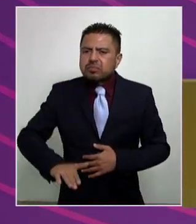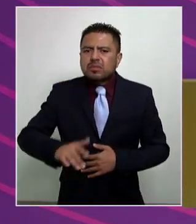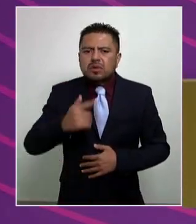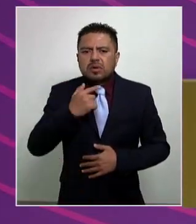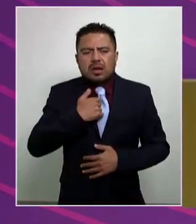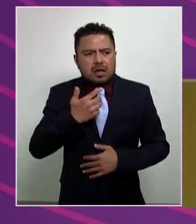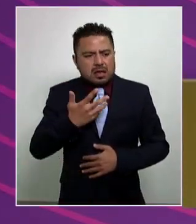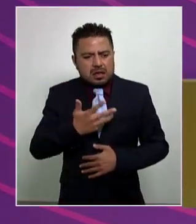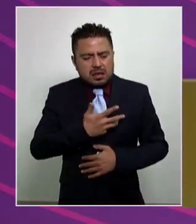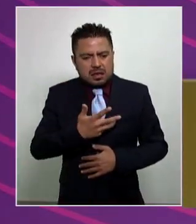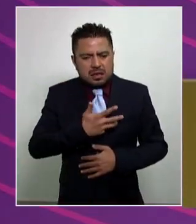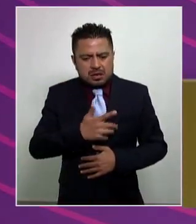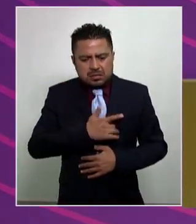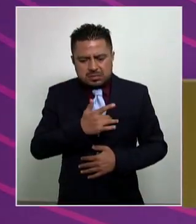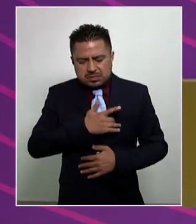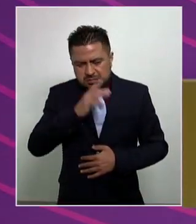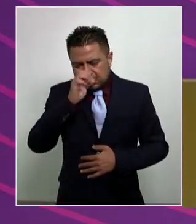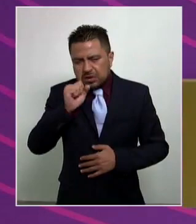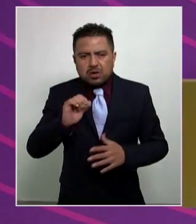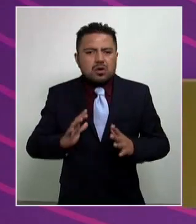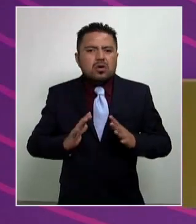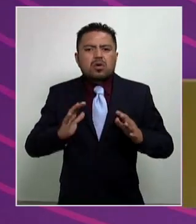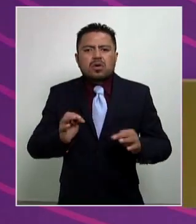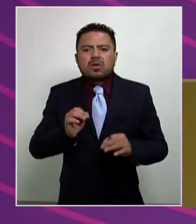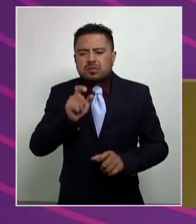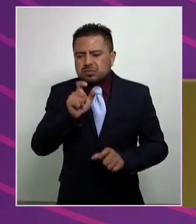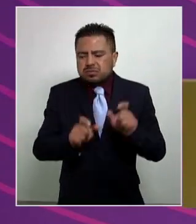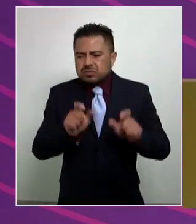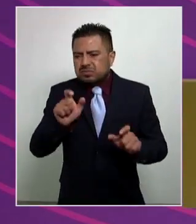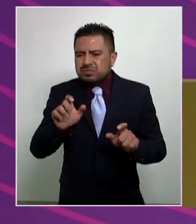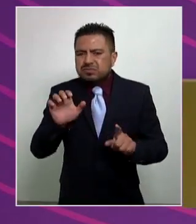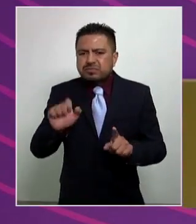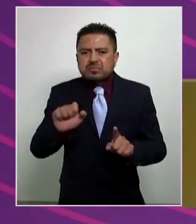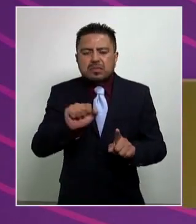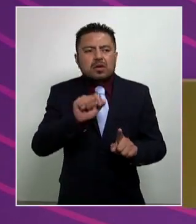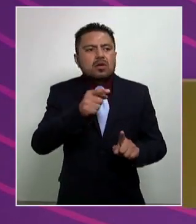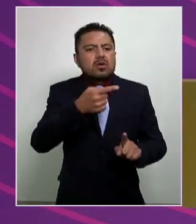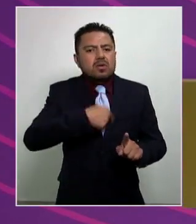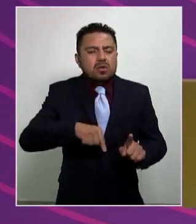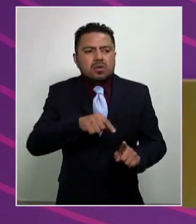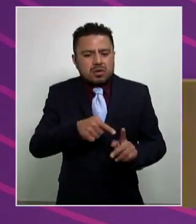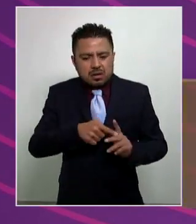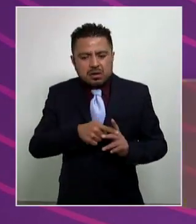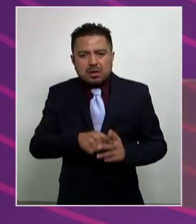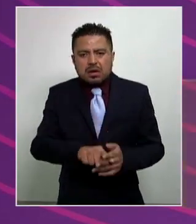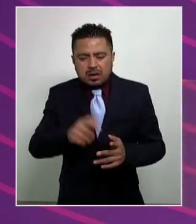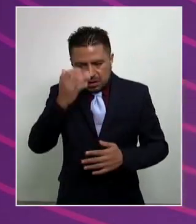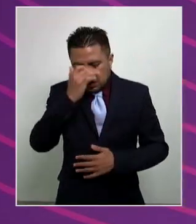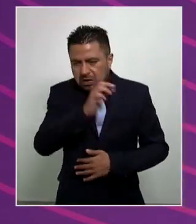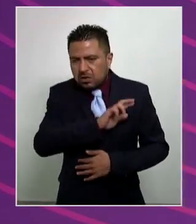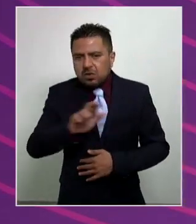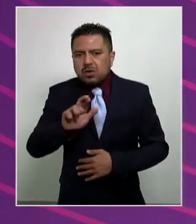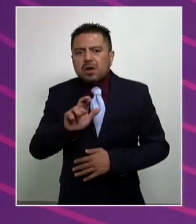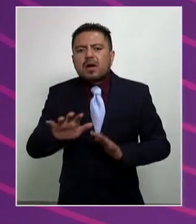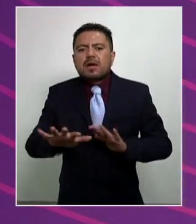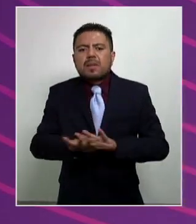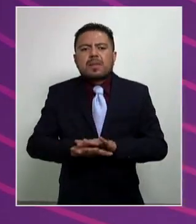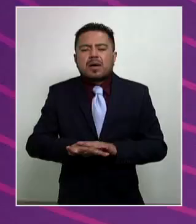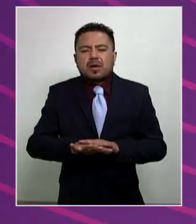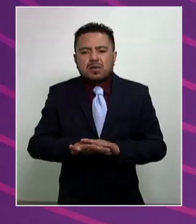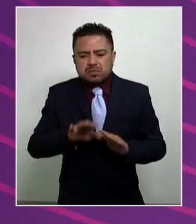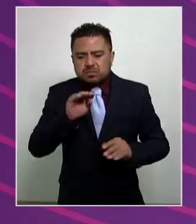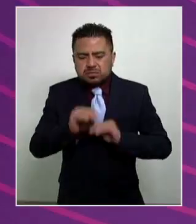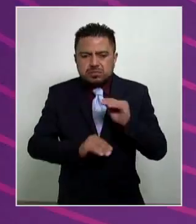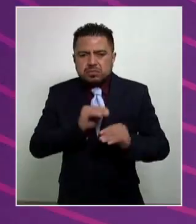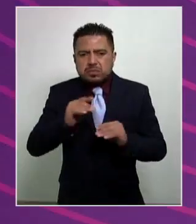tiene noción de sus orígenes, su identidad, pues uno empieza a reconocerse bajo una construcción